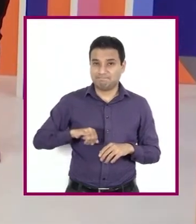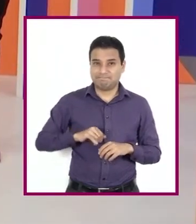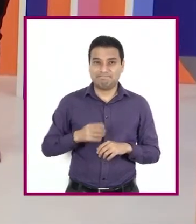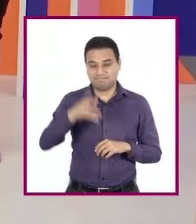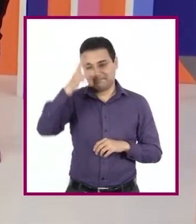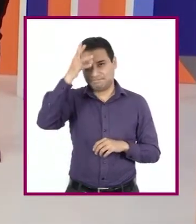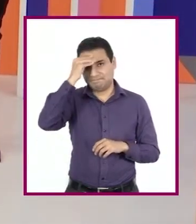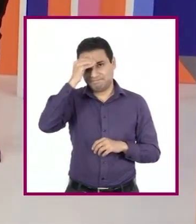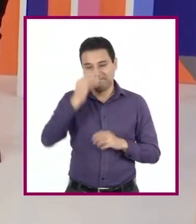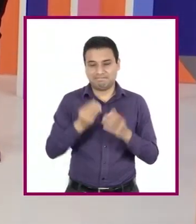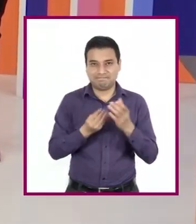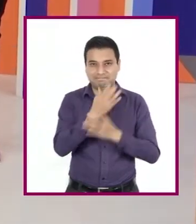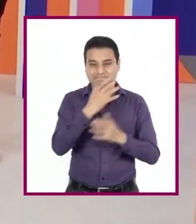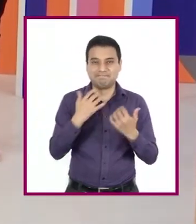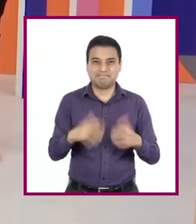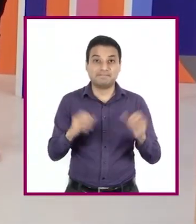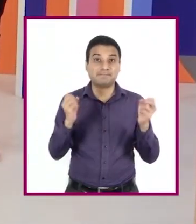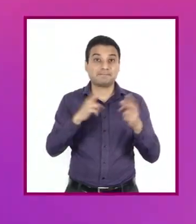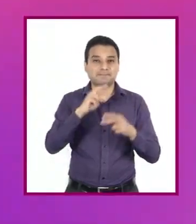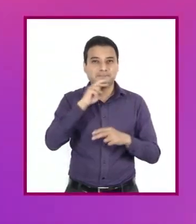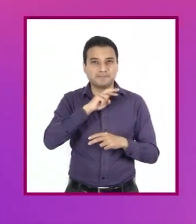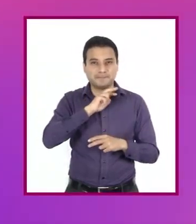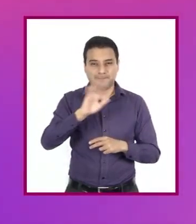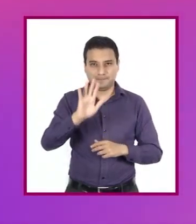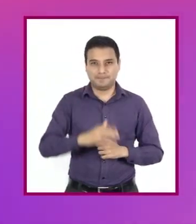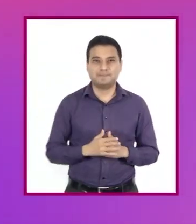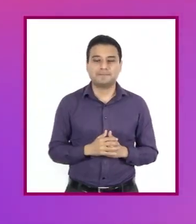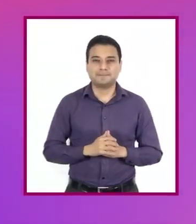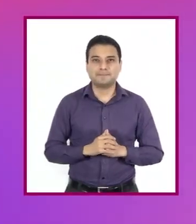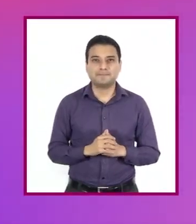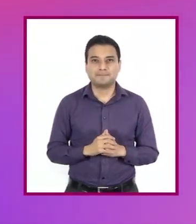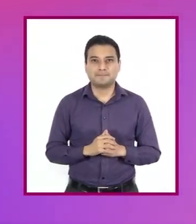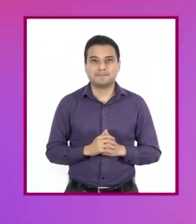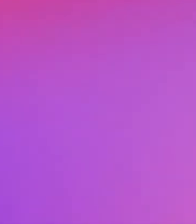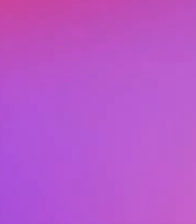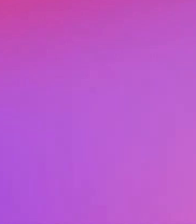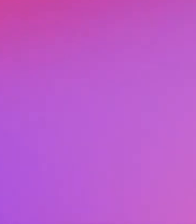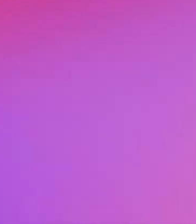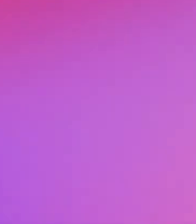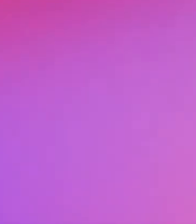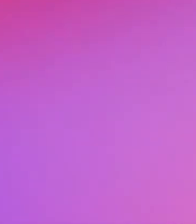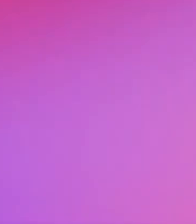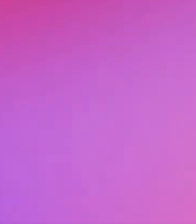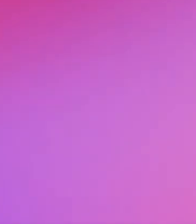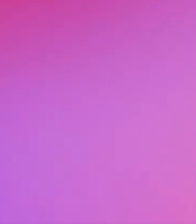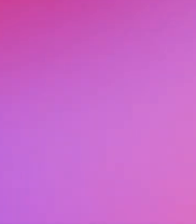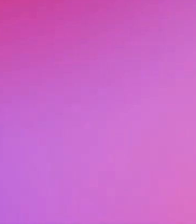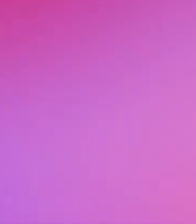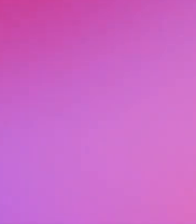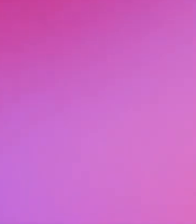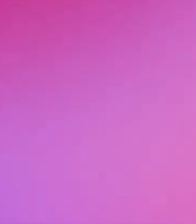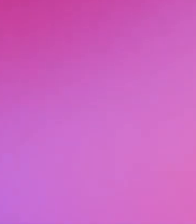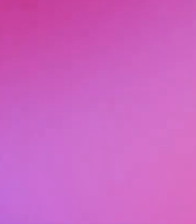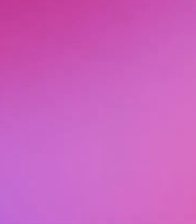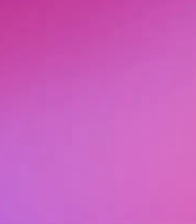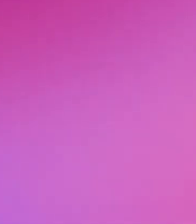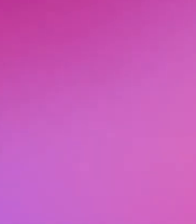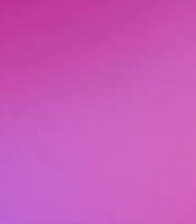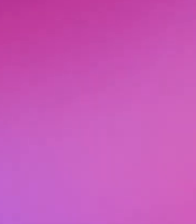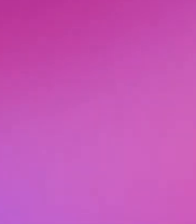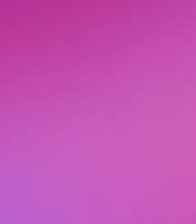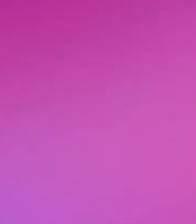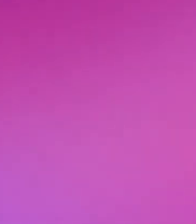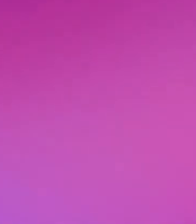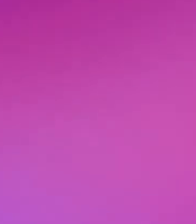juntos. ¡Hasta la próxima! Si tienes dudas o necesitas ayuda, llama al Centro de Apoyo Pedagógico